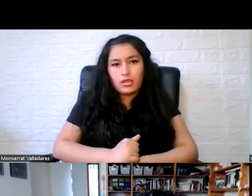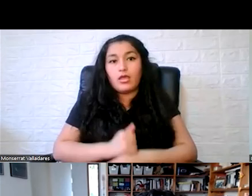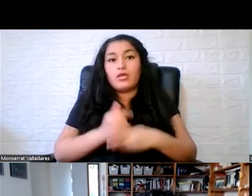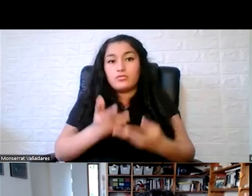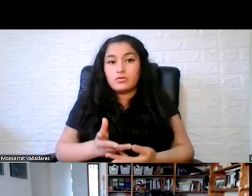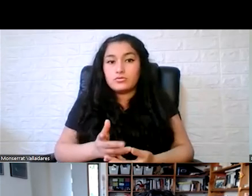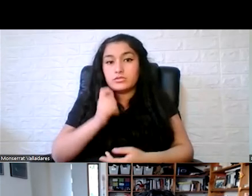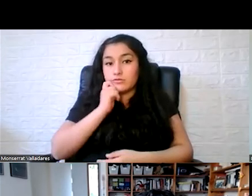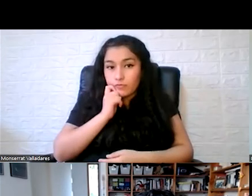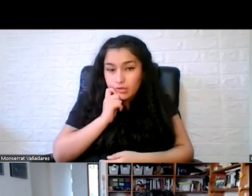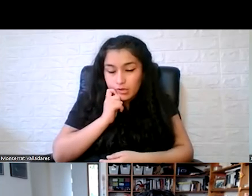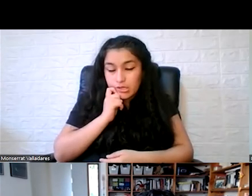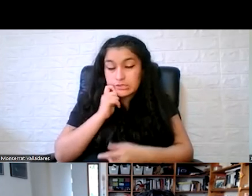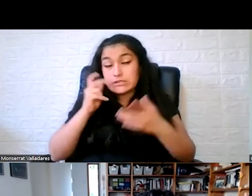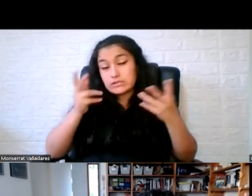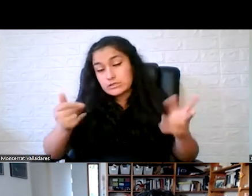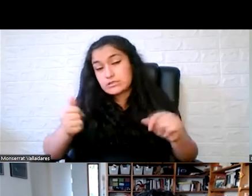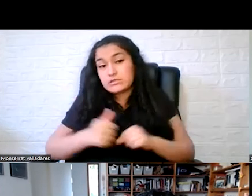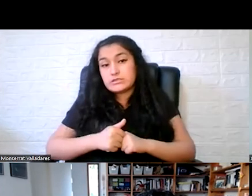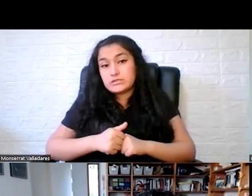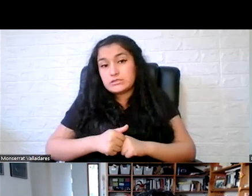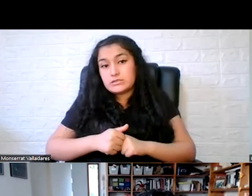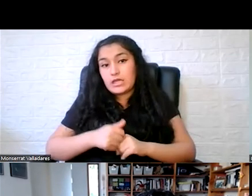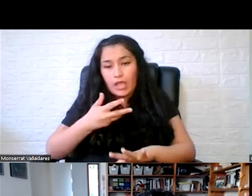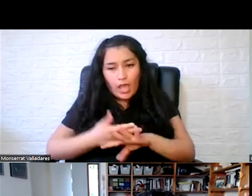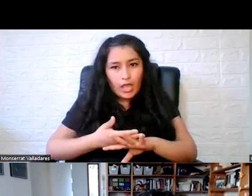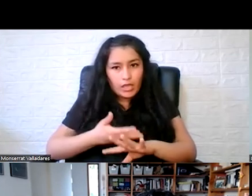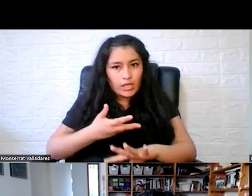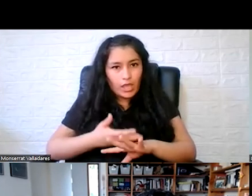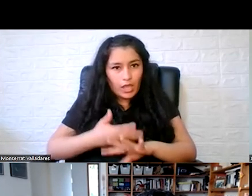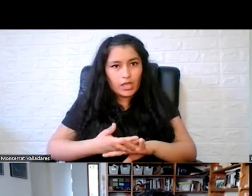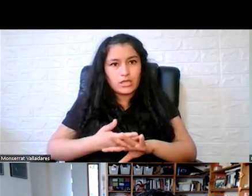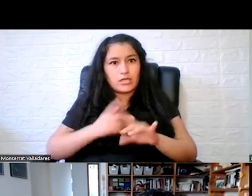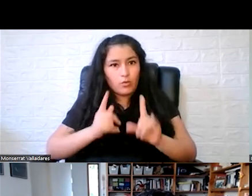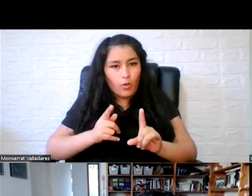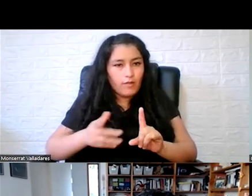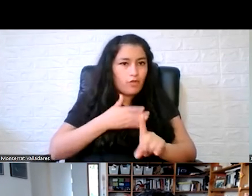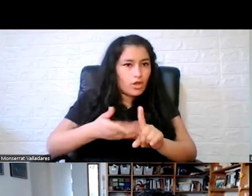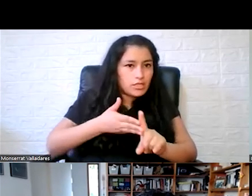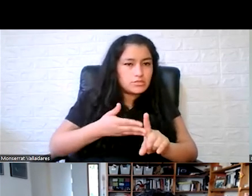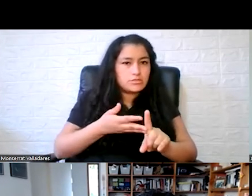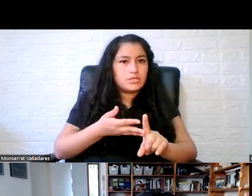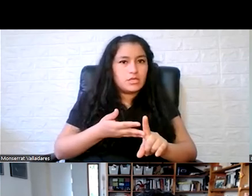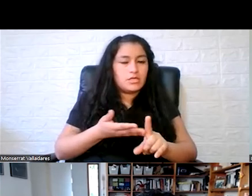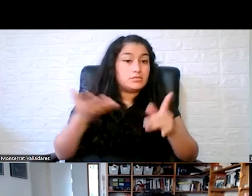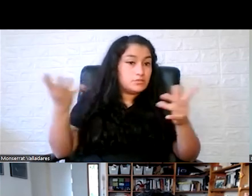Y es algo que aparece, ¿no? como una violencia que no viene solo de un lado y que no necesariamente es de